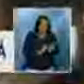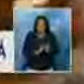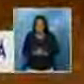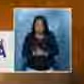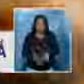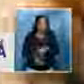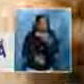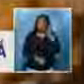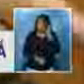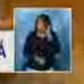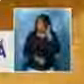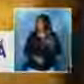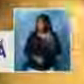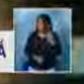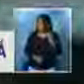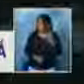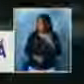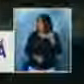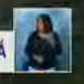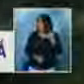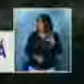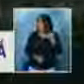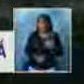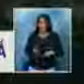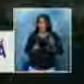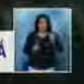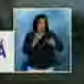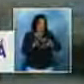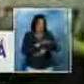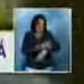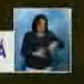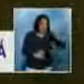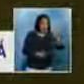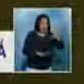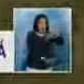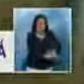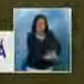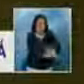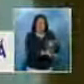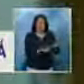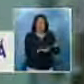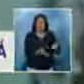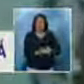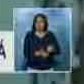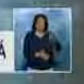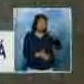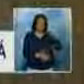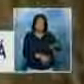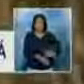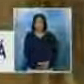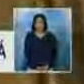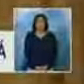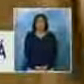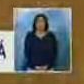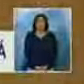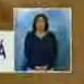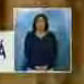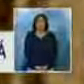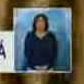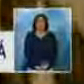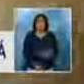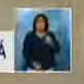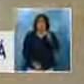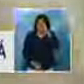cuatro balazos resuenan en el ambiente. Un sujeto sale corriendo y es reducido rápidamente por los agentes.